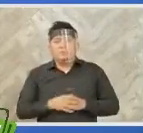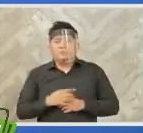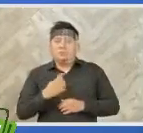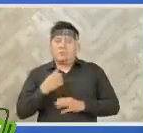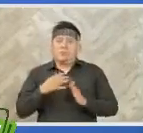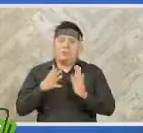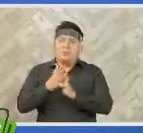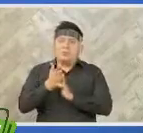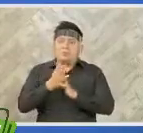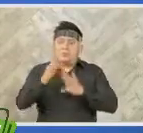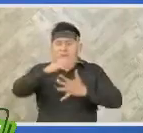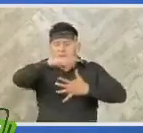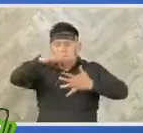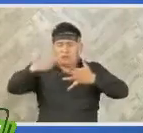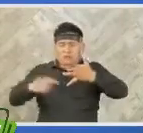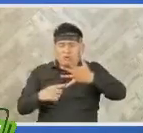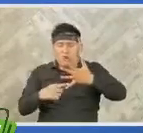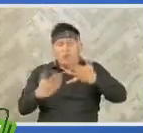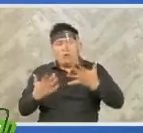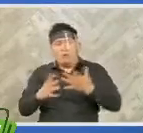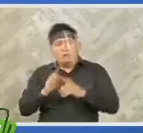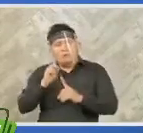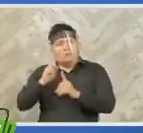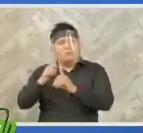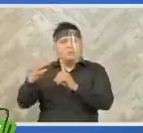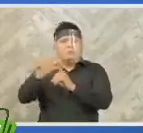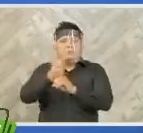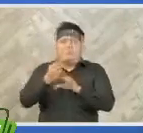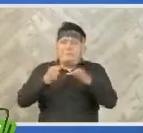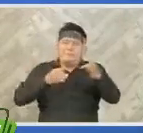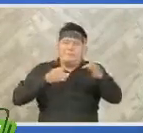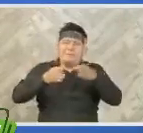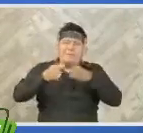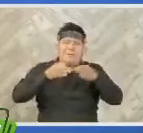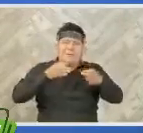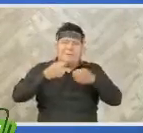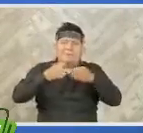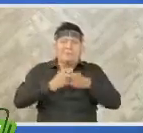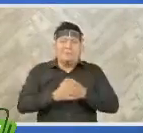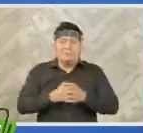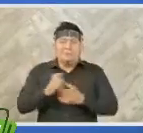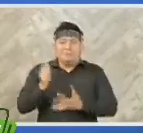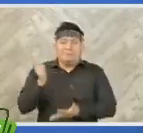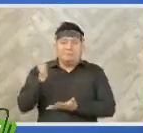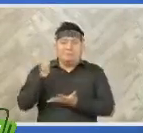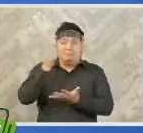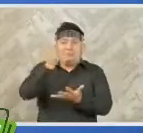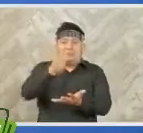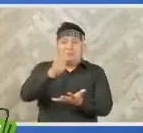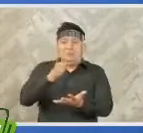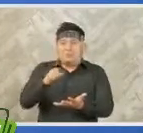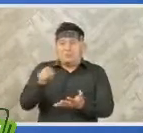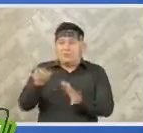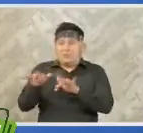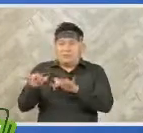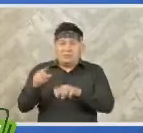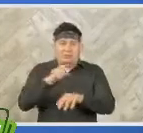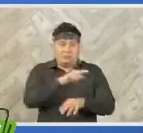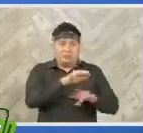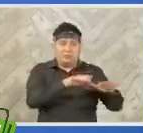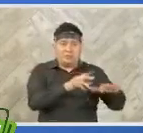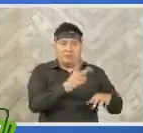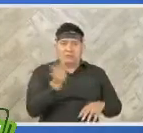grandes logros, contándonos de pronto un poco de detalles acerca también de la inversión que hizo cada una de sus secretarías en el